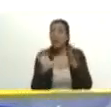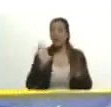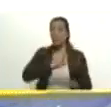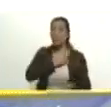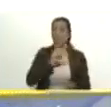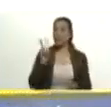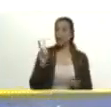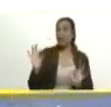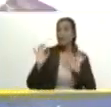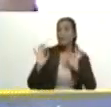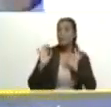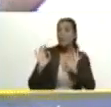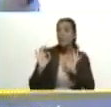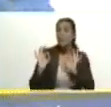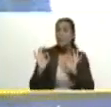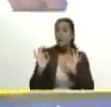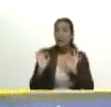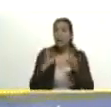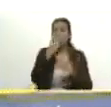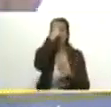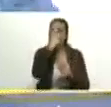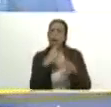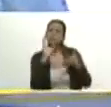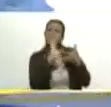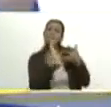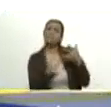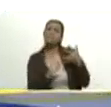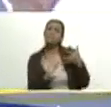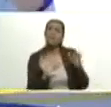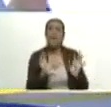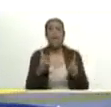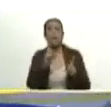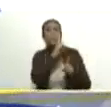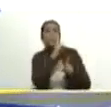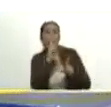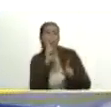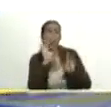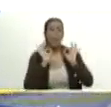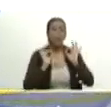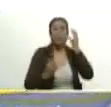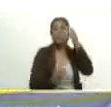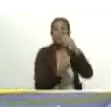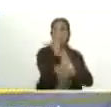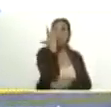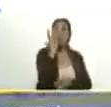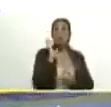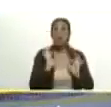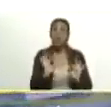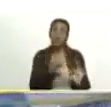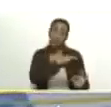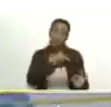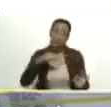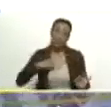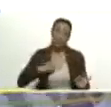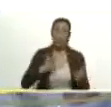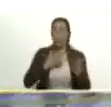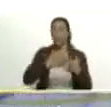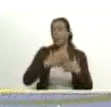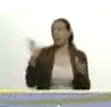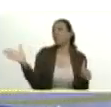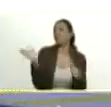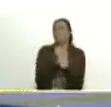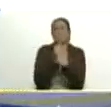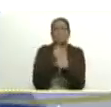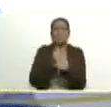venezolanos de especialidad y eso le da un carácter específico, le da denominación de origen. Y eso para nosotros, de verdad que es un logro